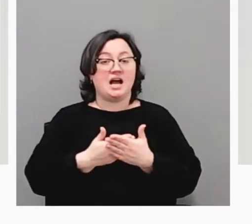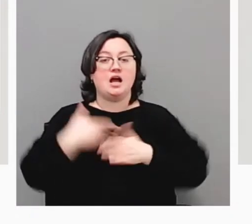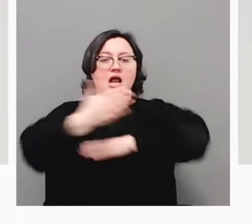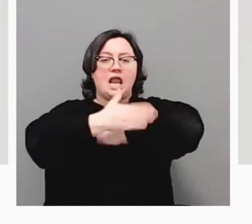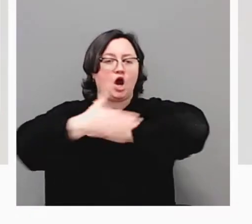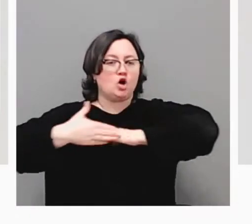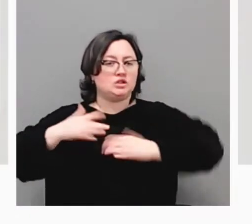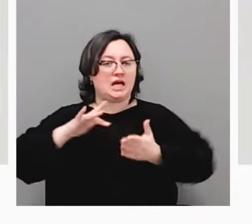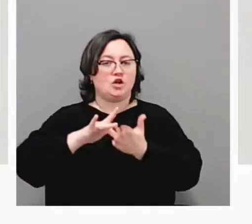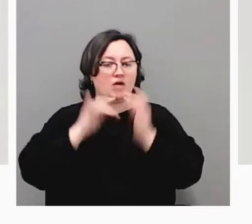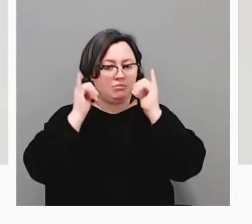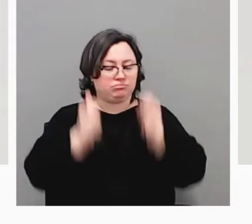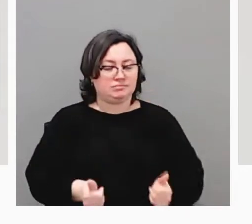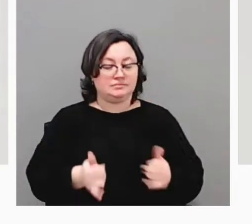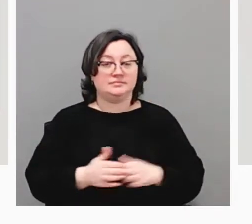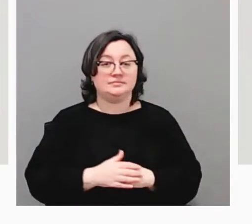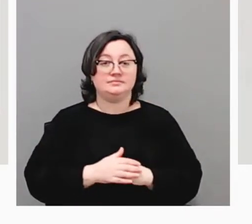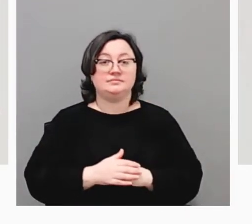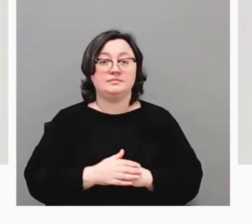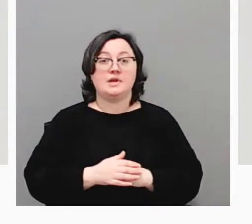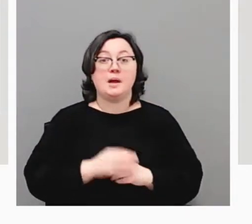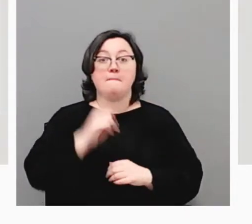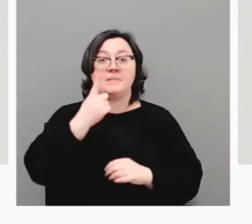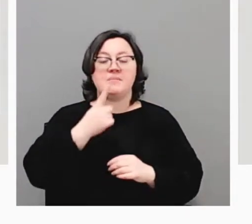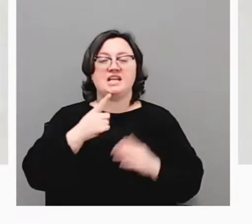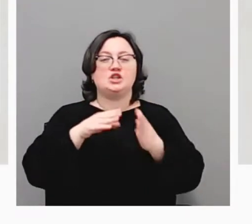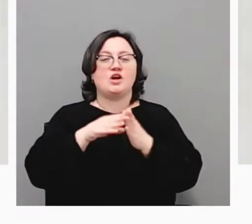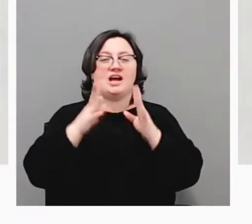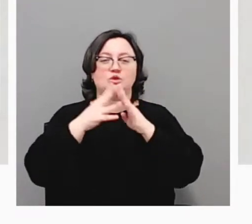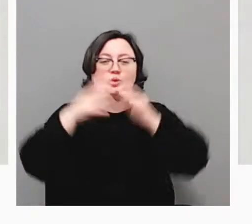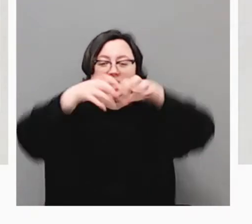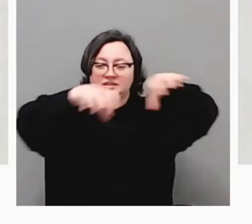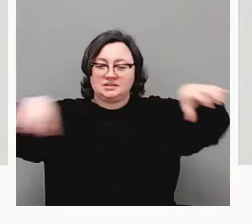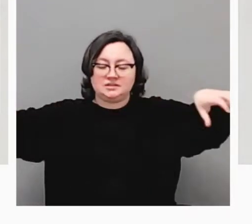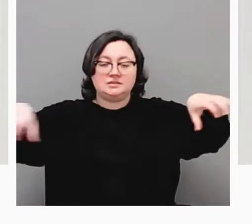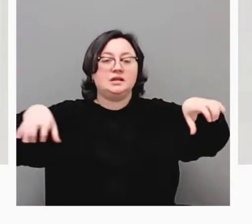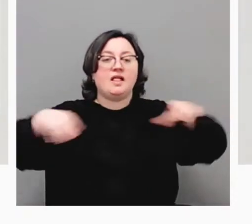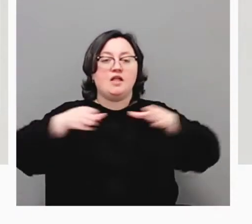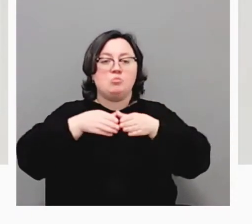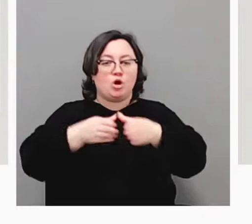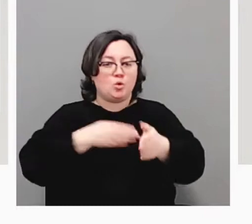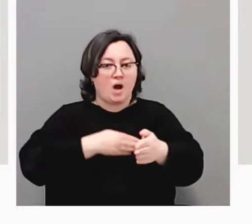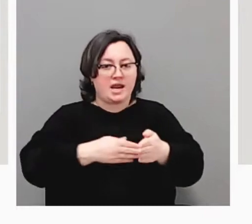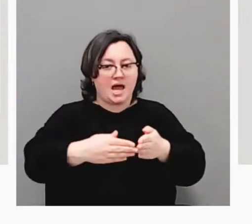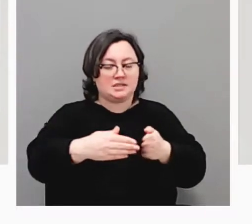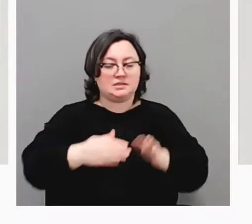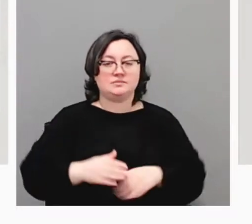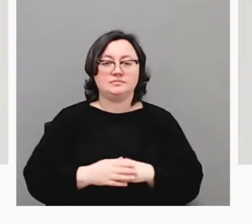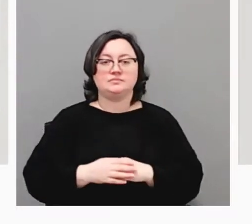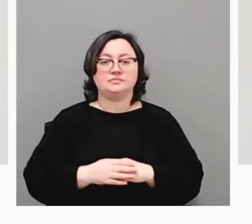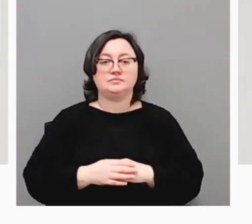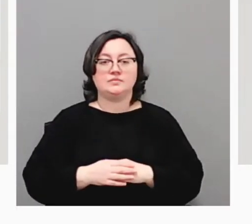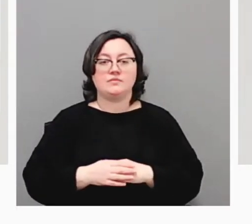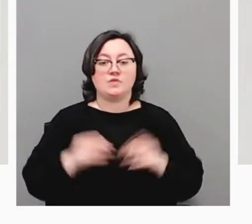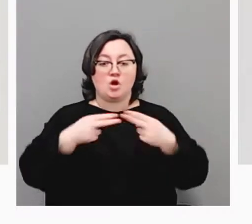llegar hasta las primeras infraestructuras portuarias que se desarrollaron, que conjuntamente con